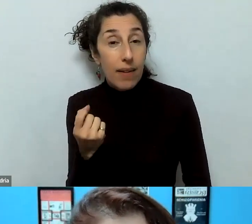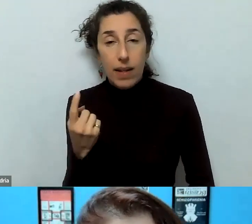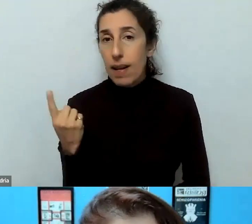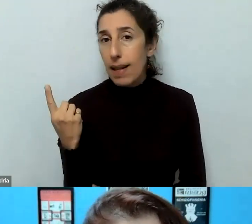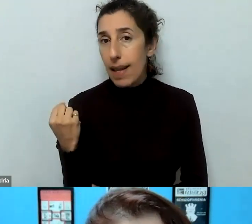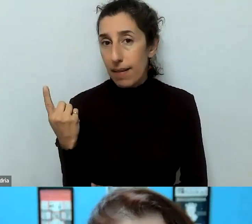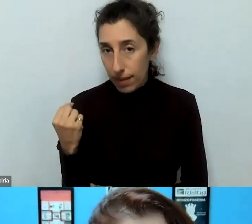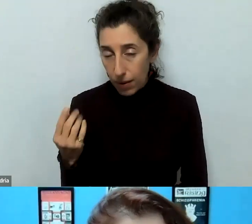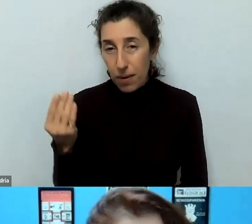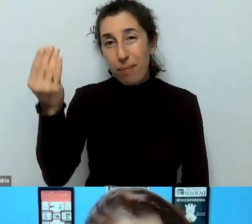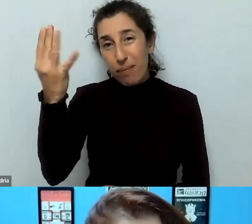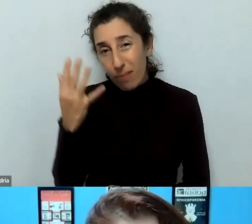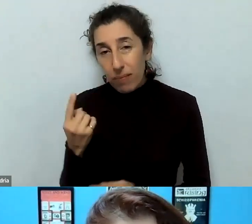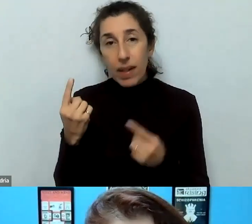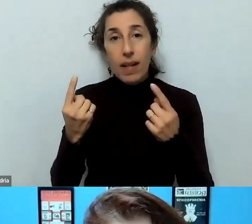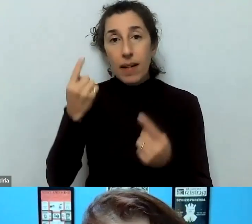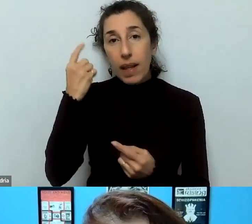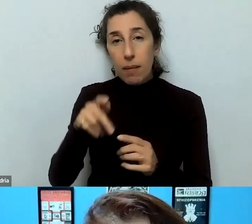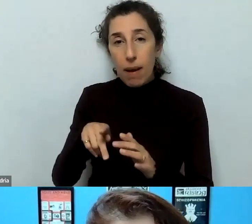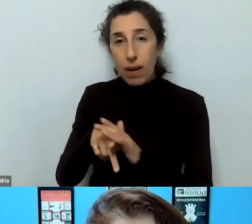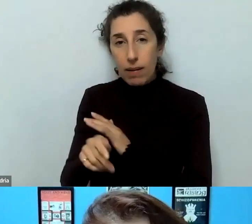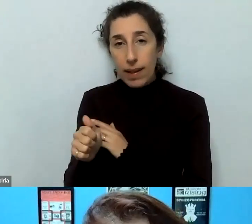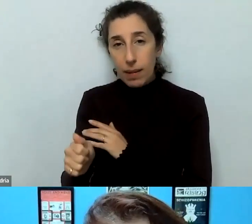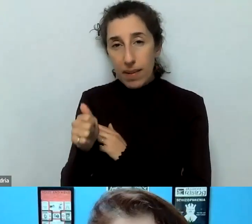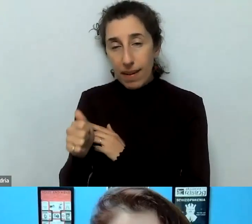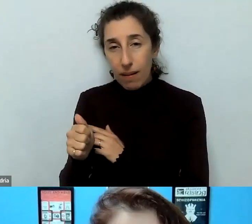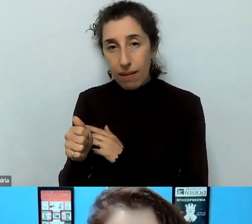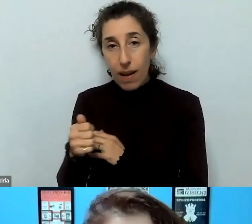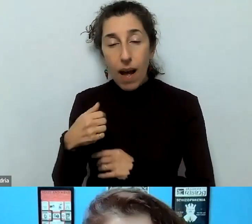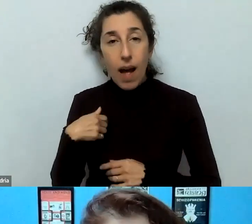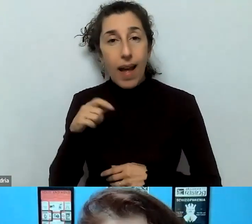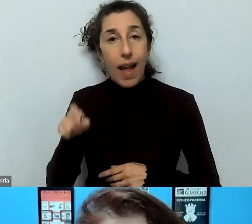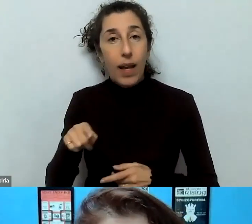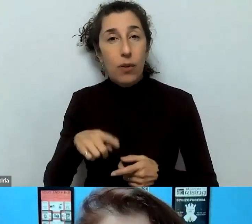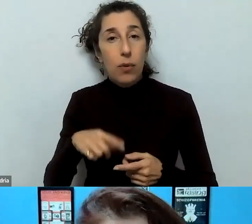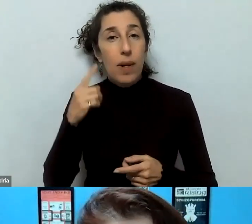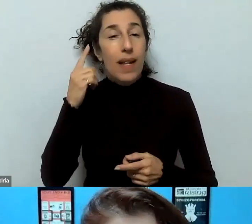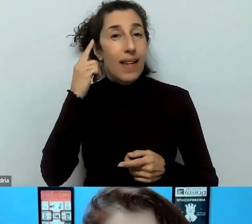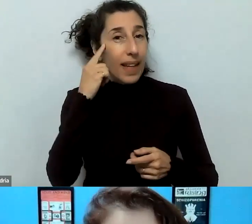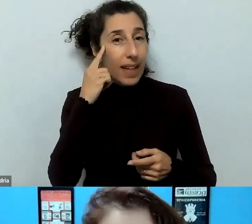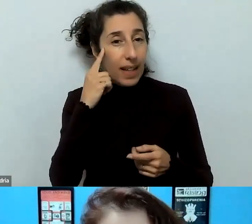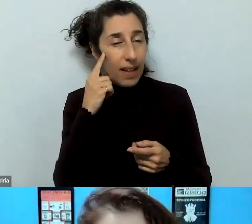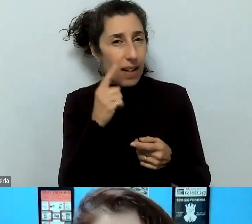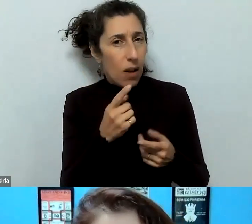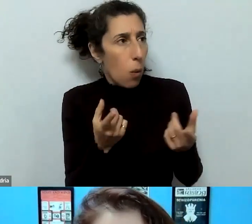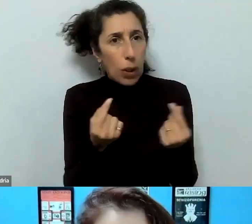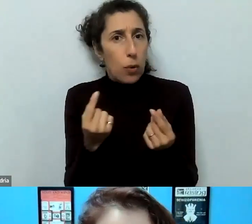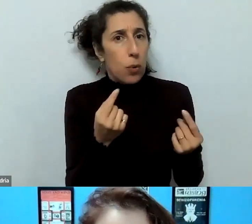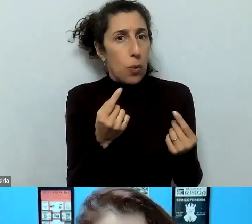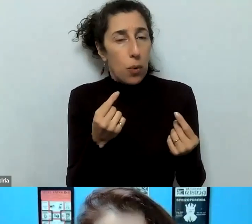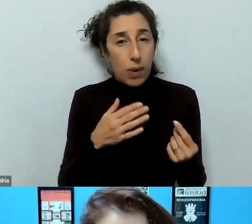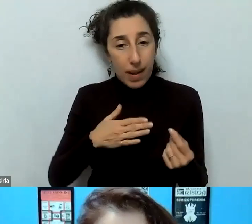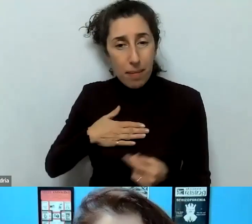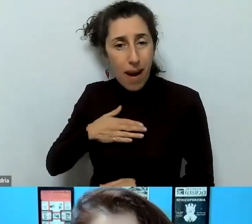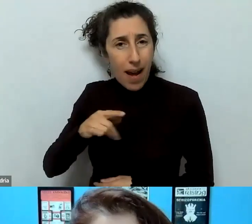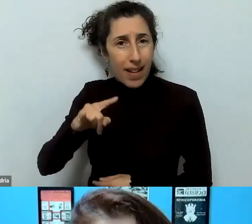suicidio. Yo tenía que decirme unas cosas, ¿qué hiciera Cindy en esa situación? ¿Verdad? Pero